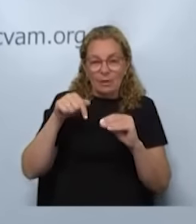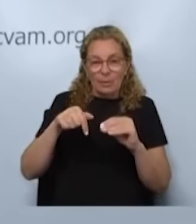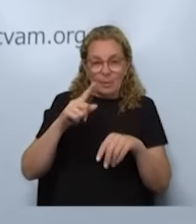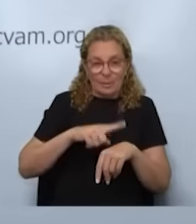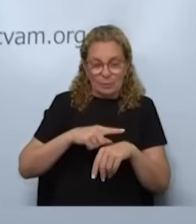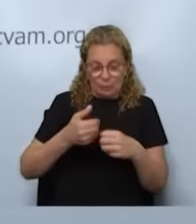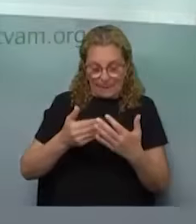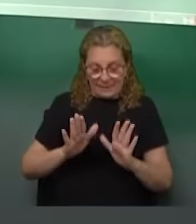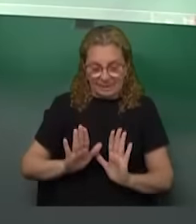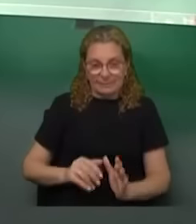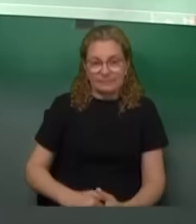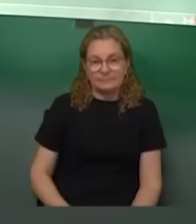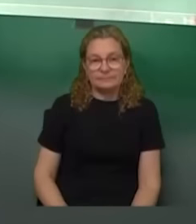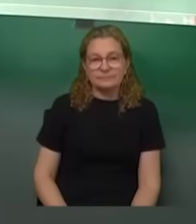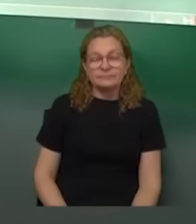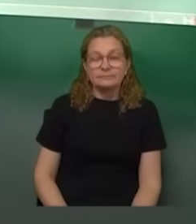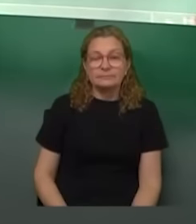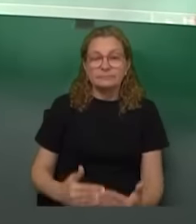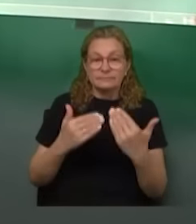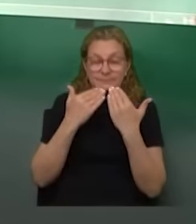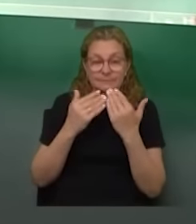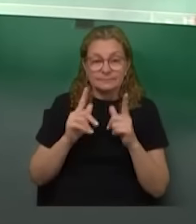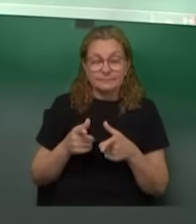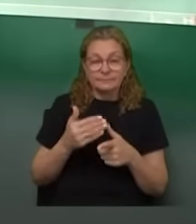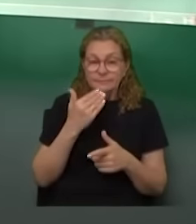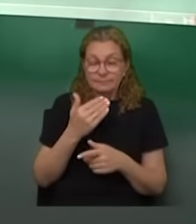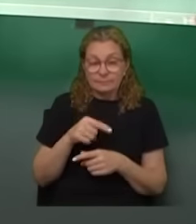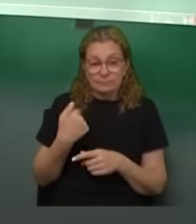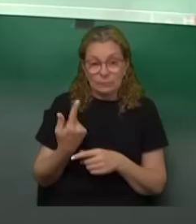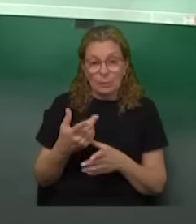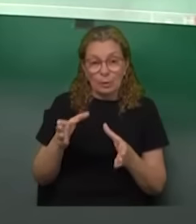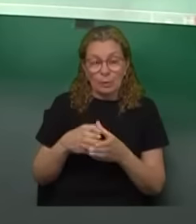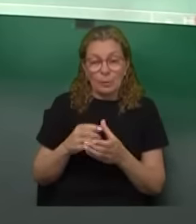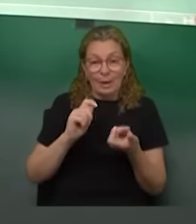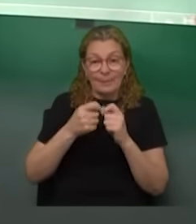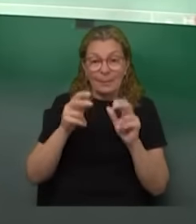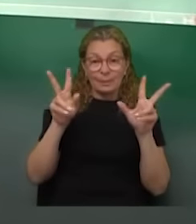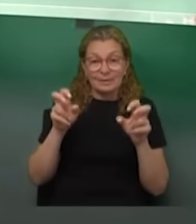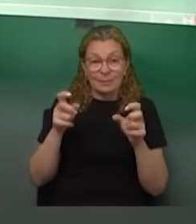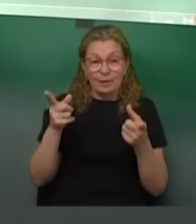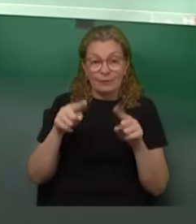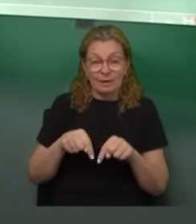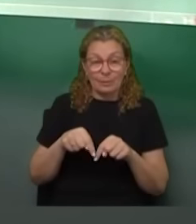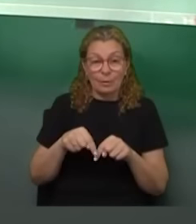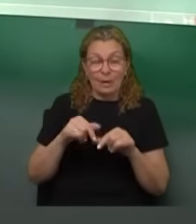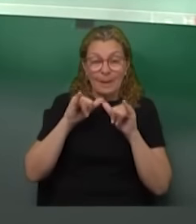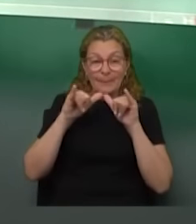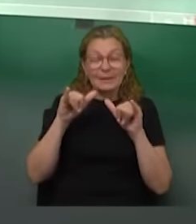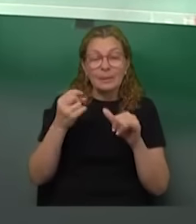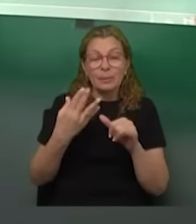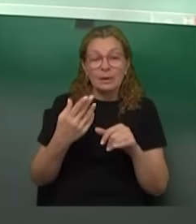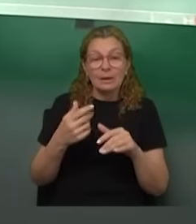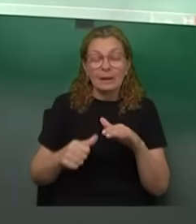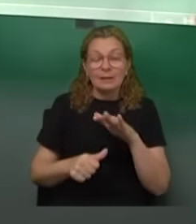en minutos Gracias Ani también le agradecemos al resto del equipo cambiamos de asunto ahora abrimos el diario de campaña porque la